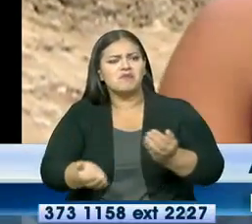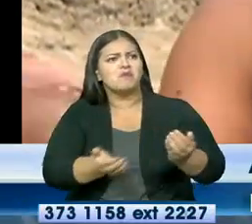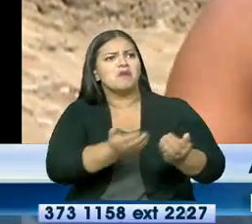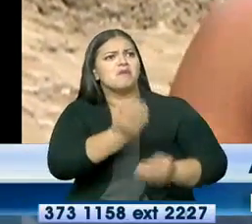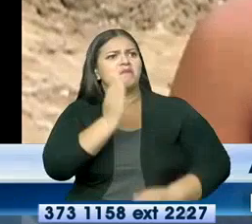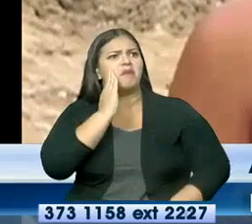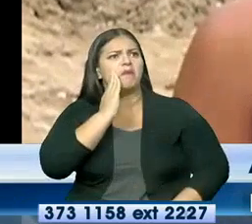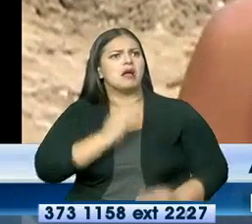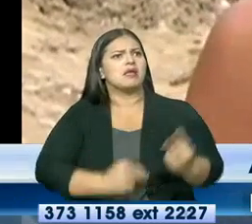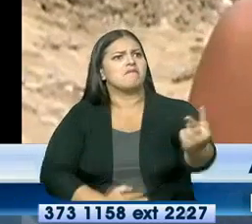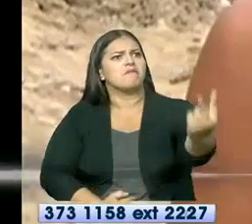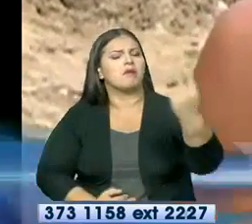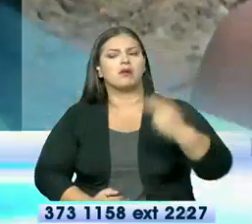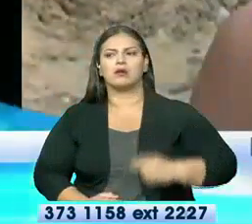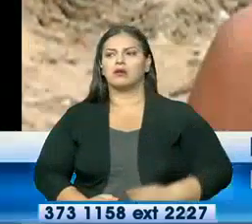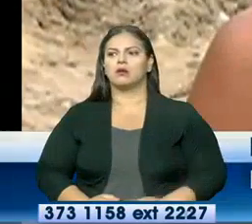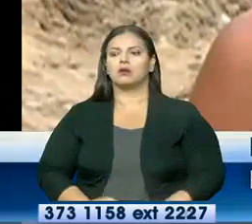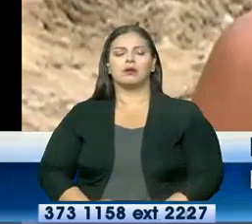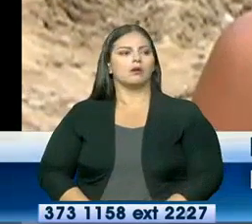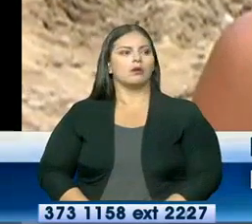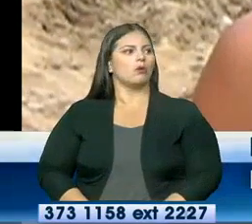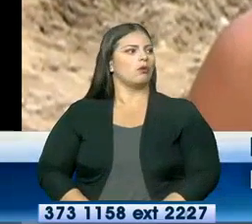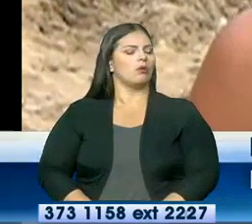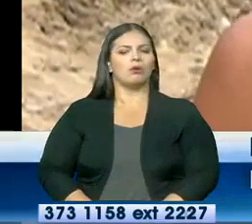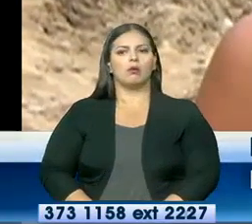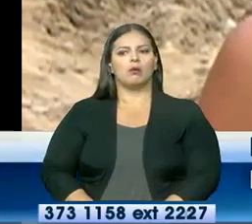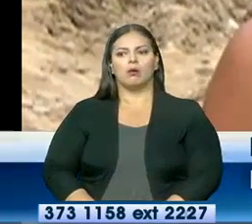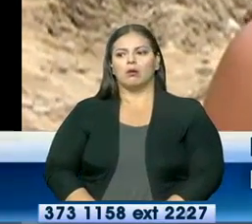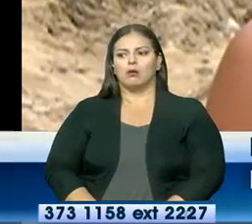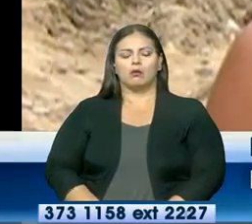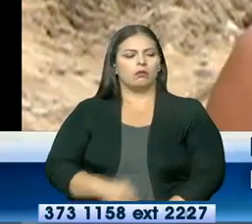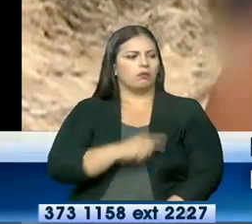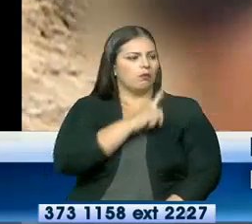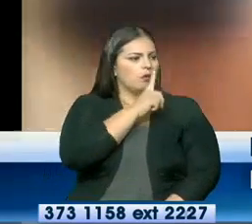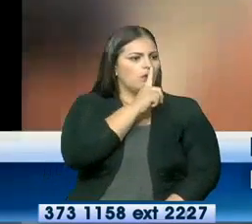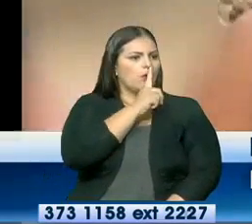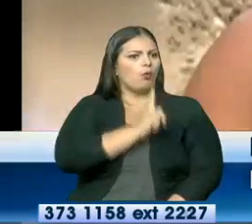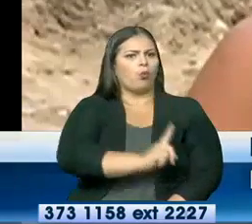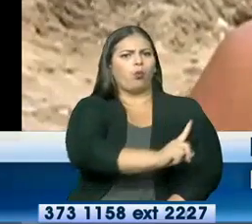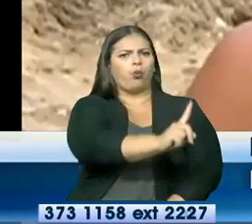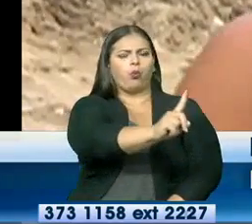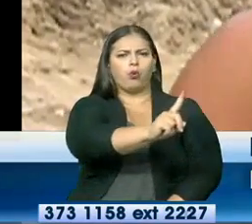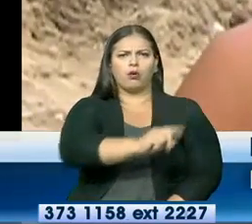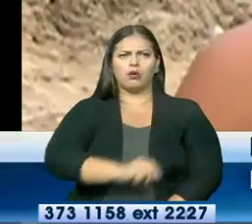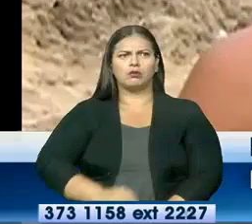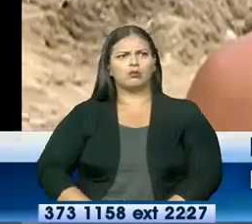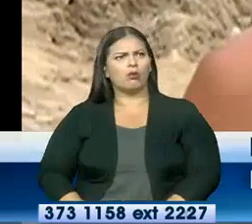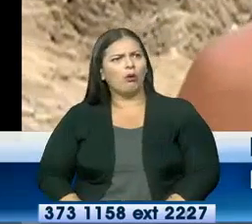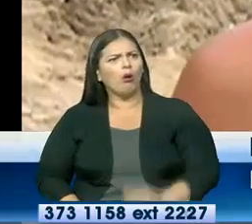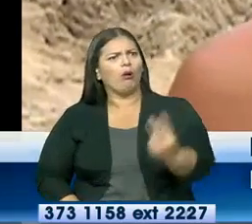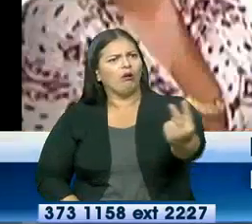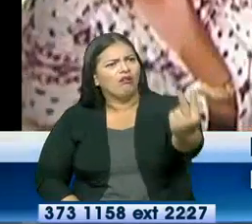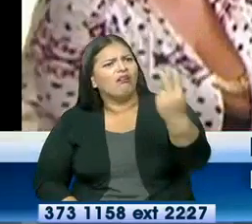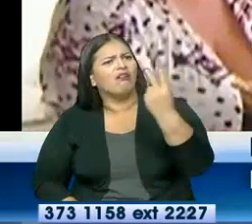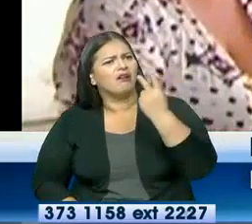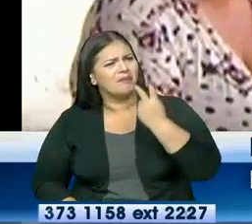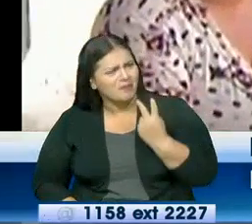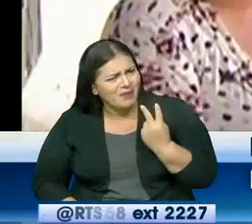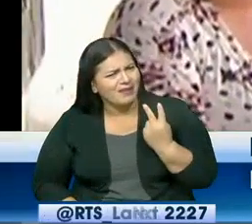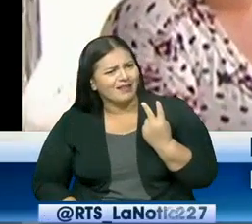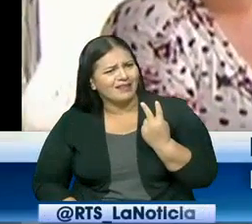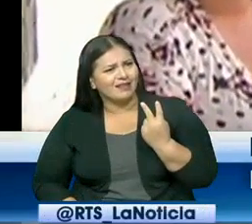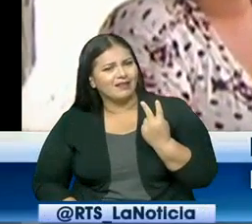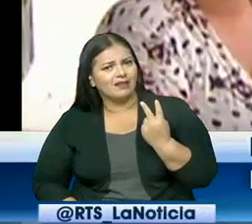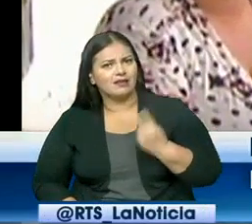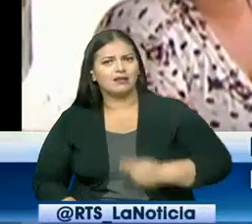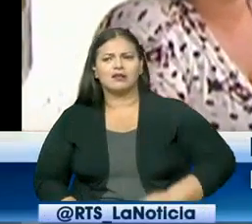Me bajo, sabe que señora, ese es mi hijo, metí un error. Entonces, no estuviéramos pasando en esta manera que está pasando, ¿no? María Elena